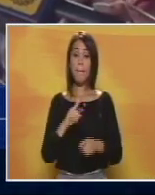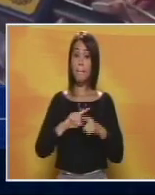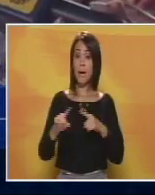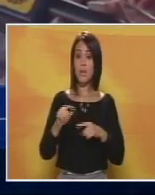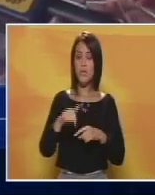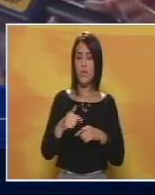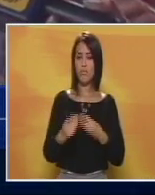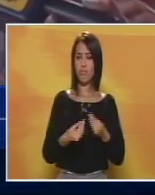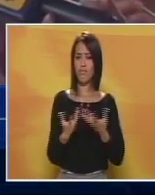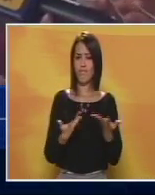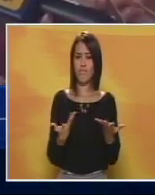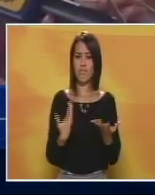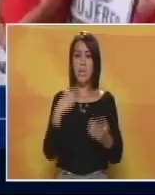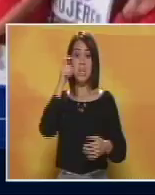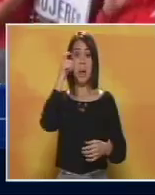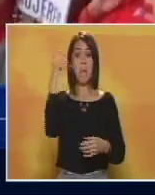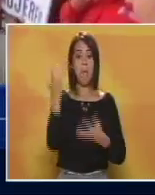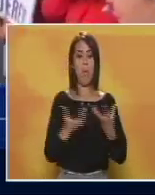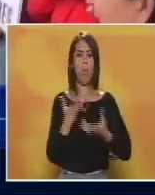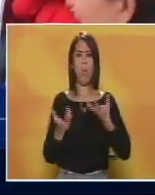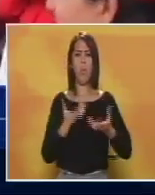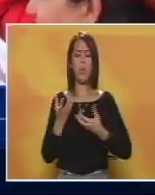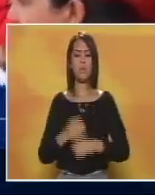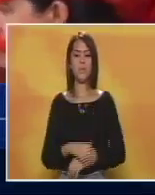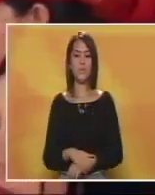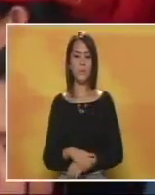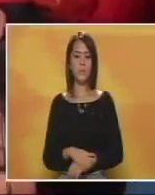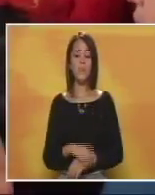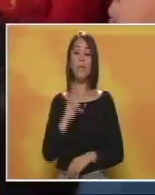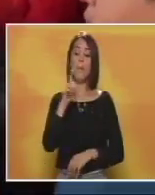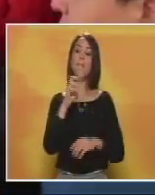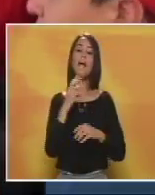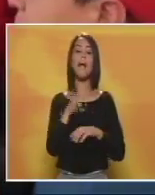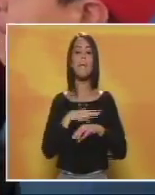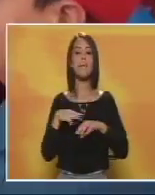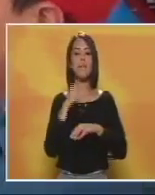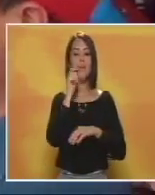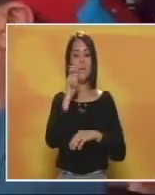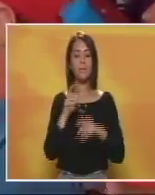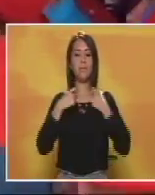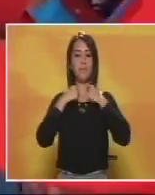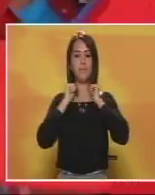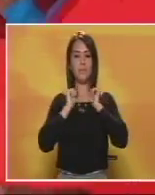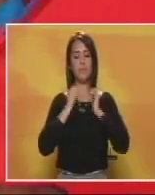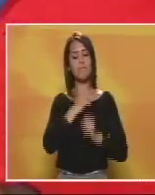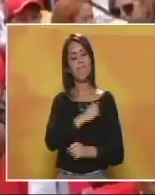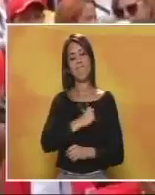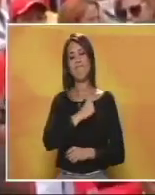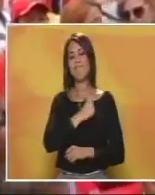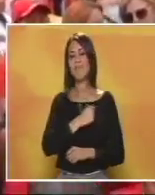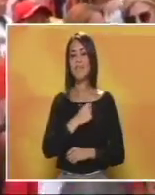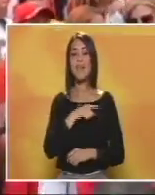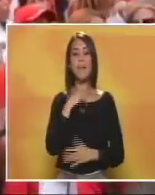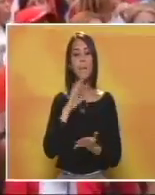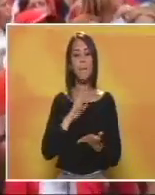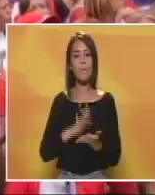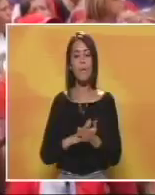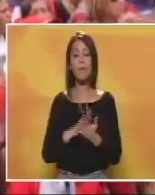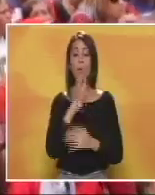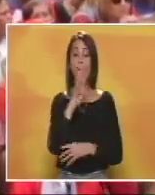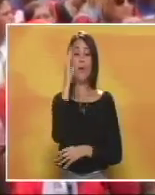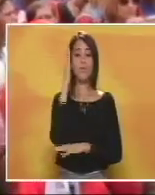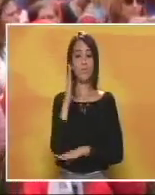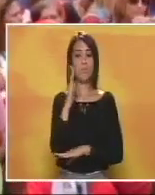eso aquí. No, y el pueblo se los quema. El también ministro para las comunas, Aristóbulo Isturiz, lamentó el fallecimiento de cuatro larenses